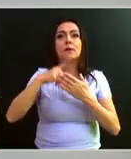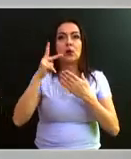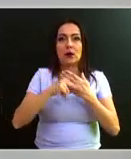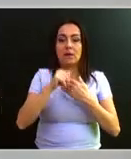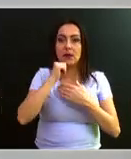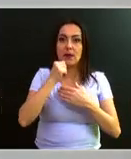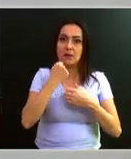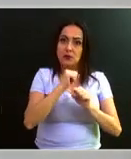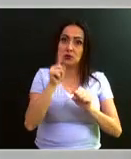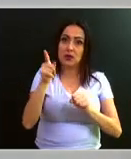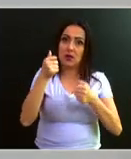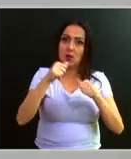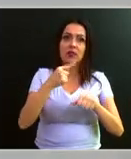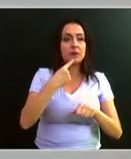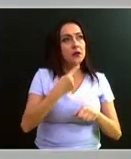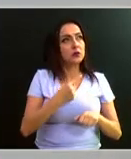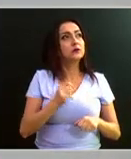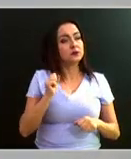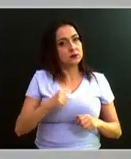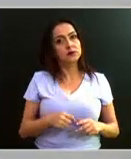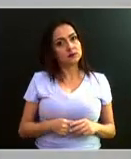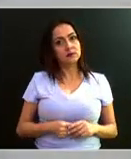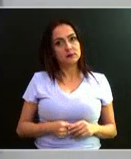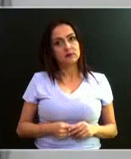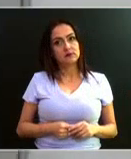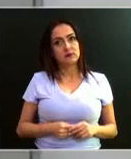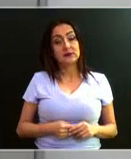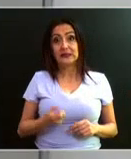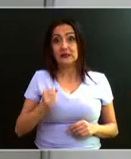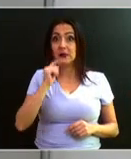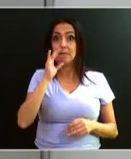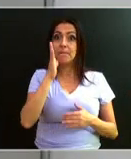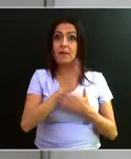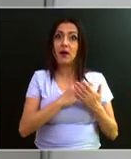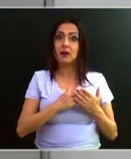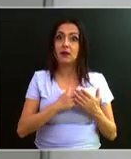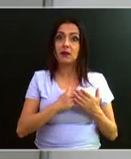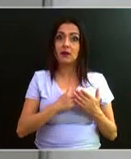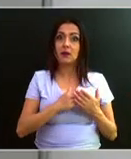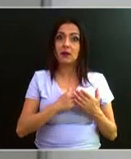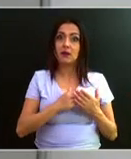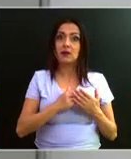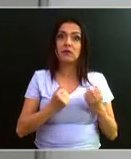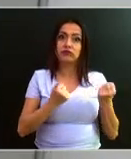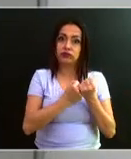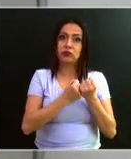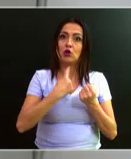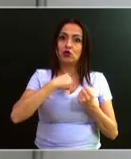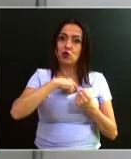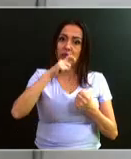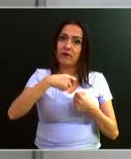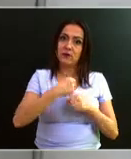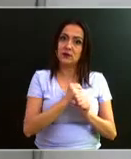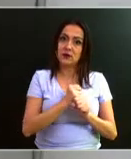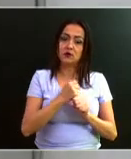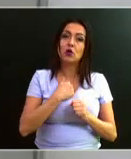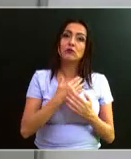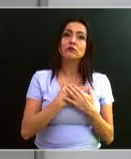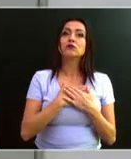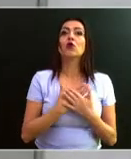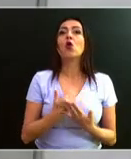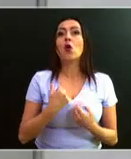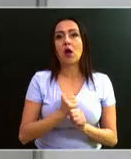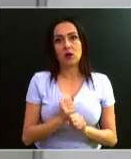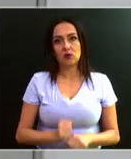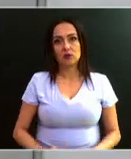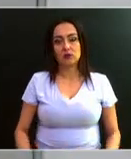municipal, usted estaría de acuerdo. Y me dice, efectivamente, si es parte de la contribución que tenemos que hacer, estoy dispuesto a